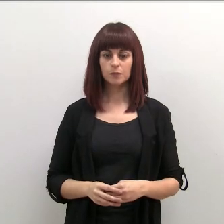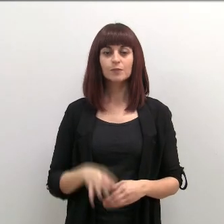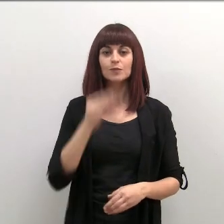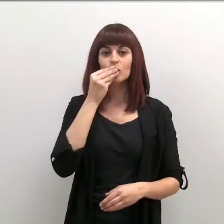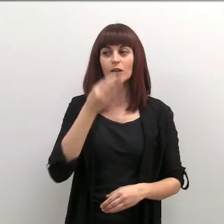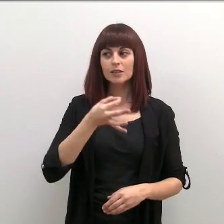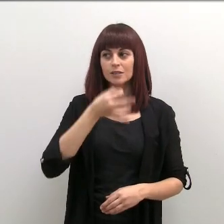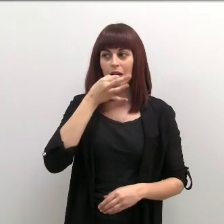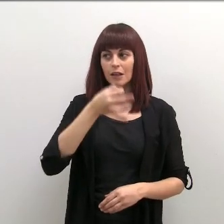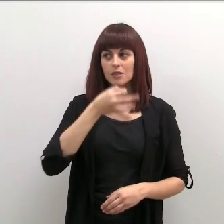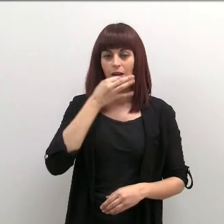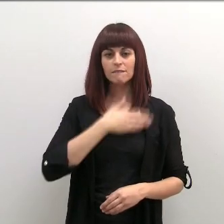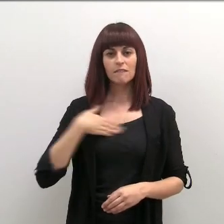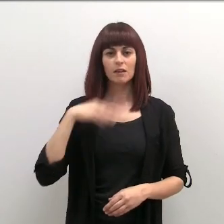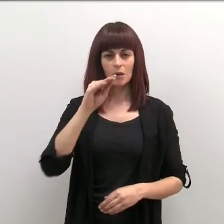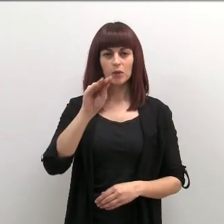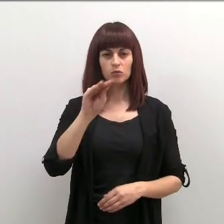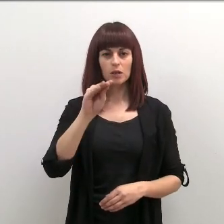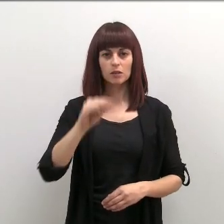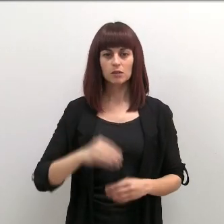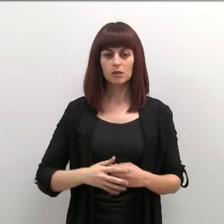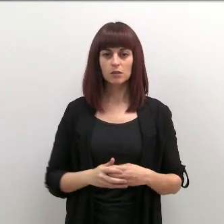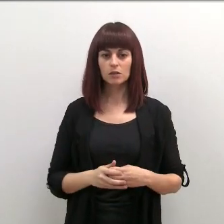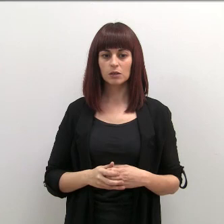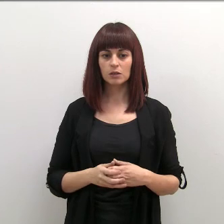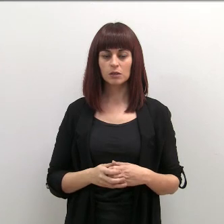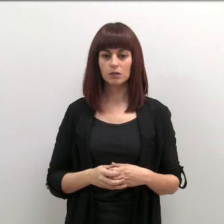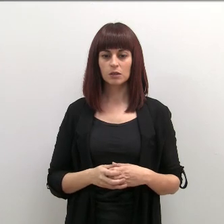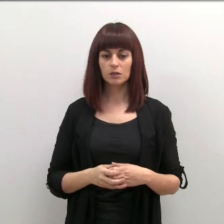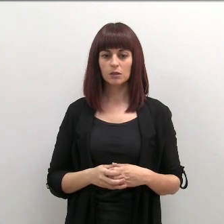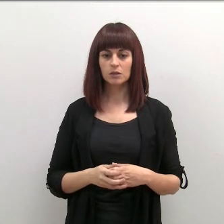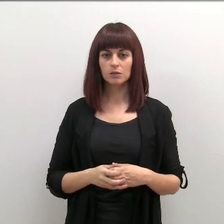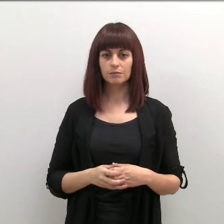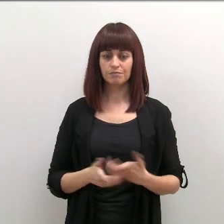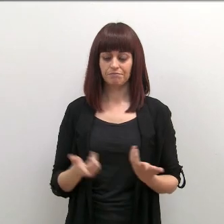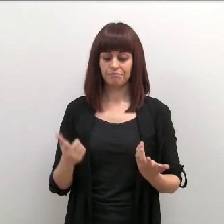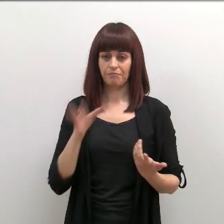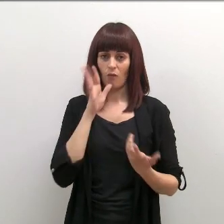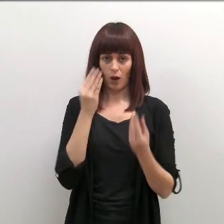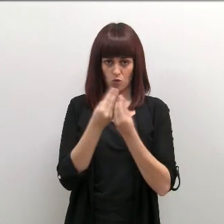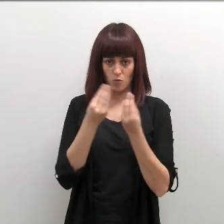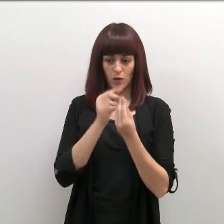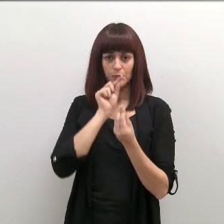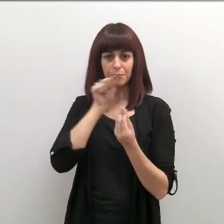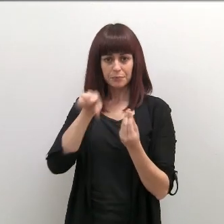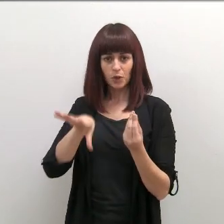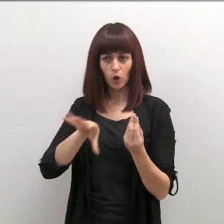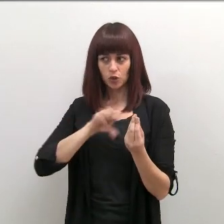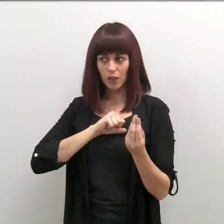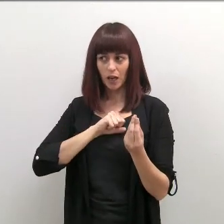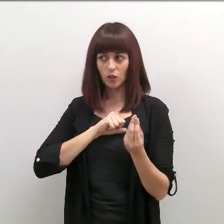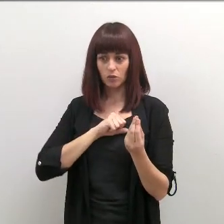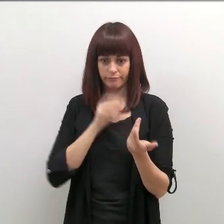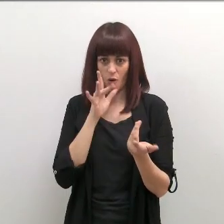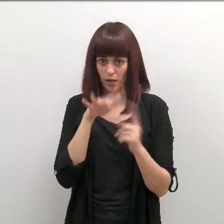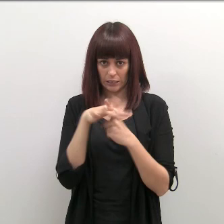Buenas tardes. Quería preguntar si, viendo las cifras y el ritmo de contagios y de la situación de alerta en la que nos